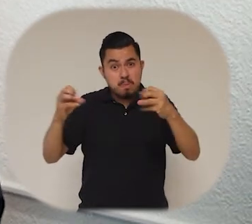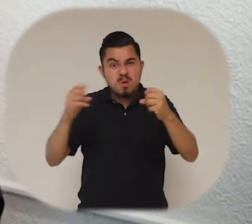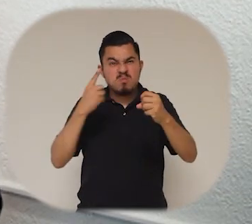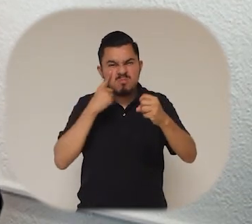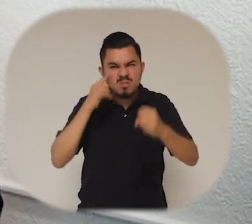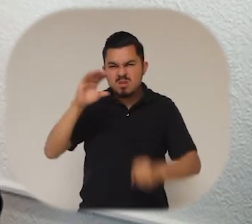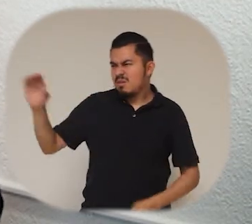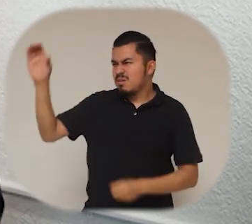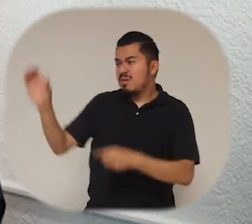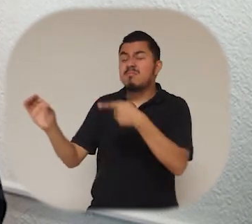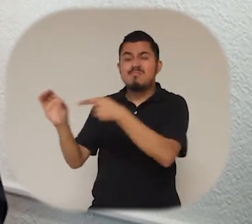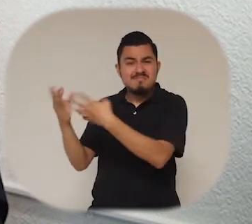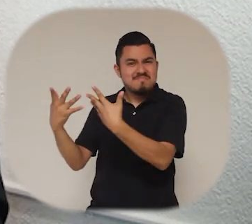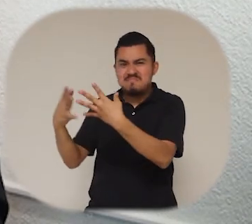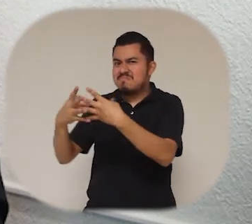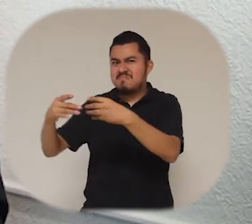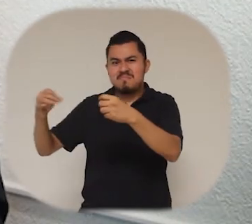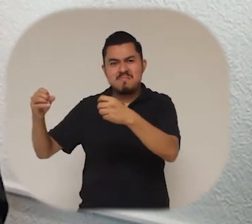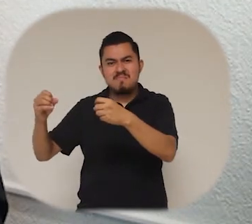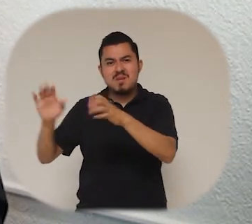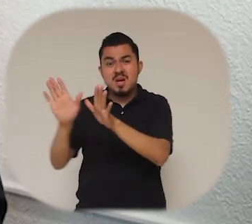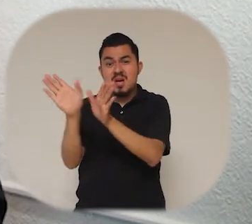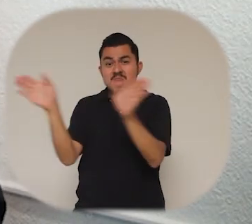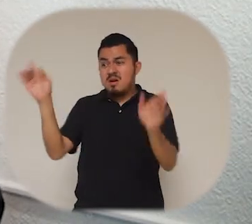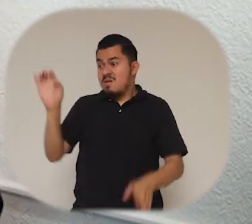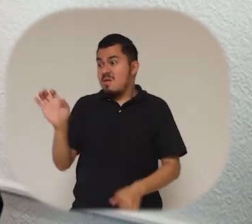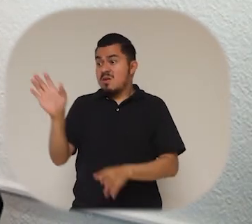esto fue concluido en la cruz. Él resolvió todo